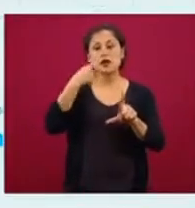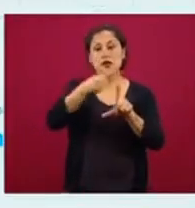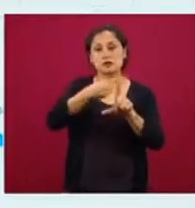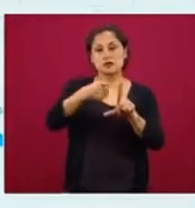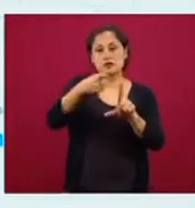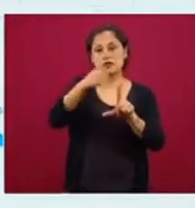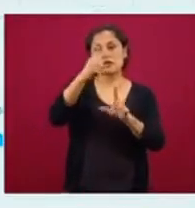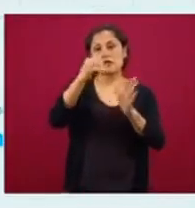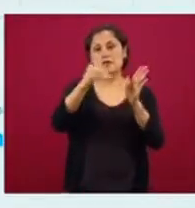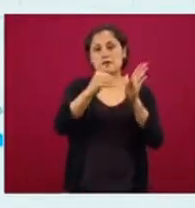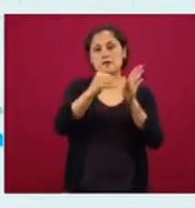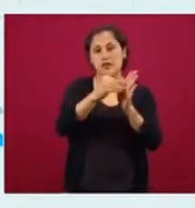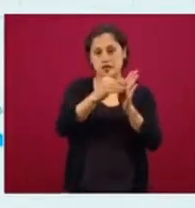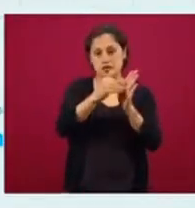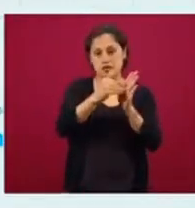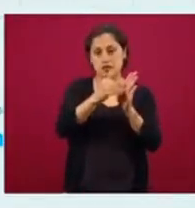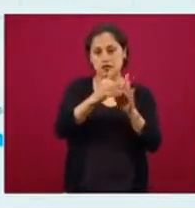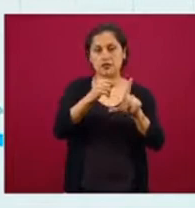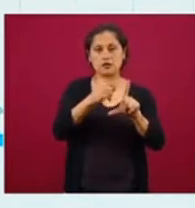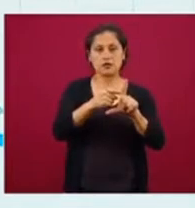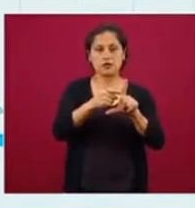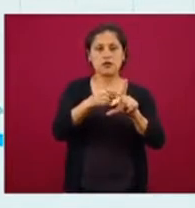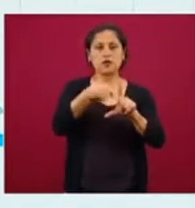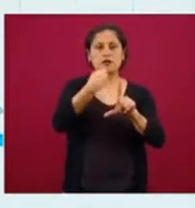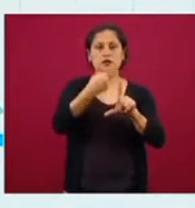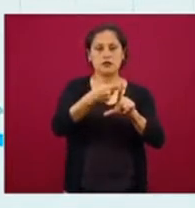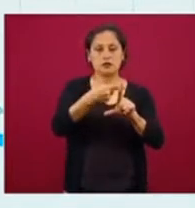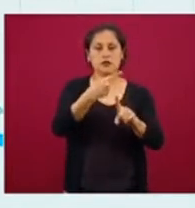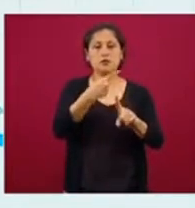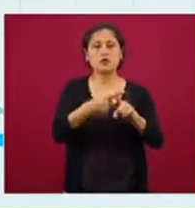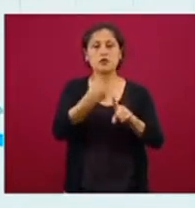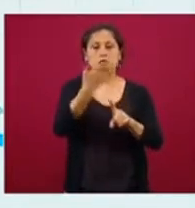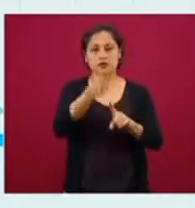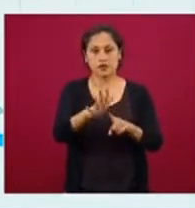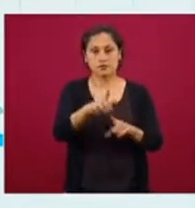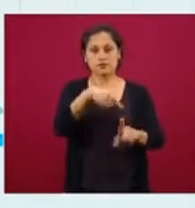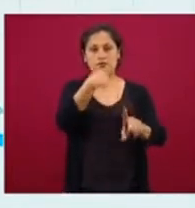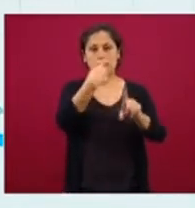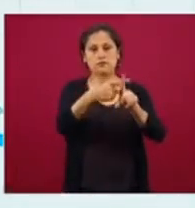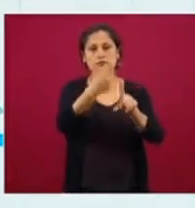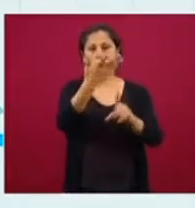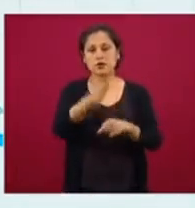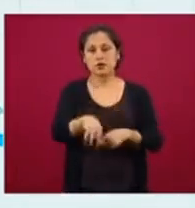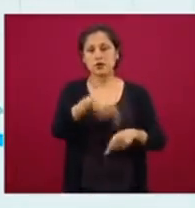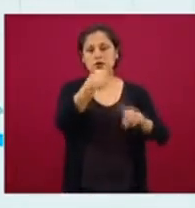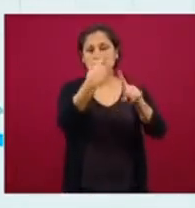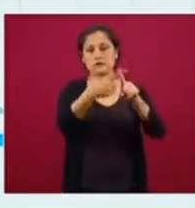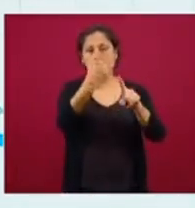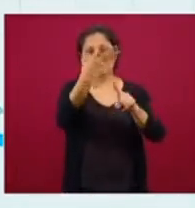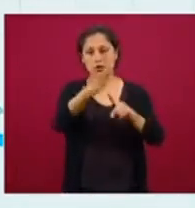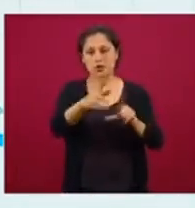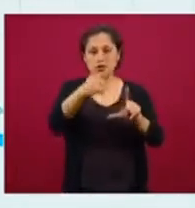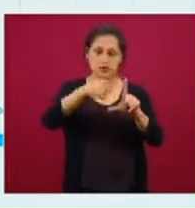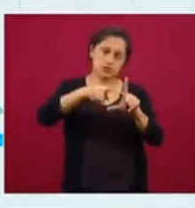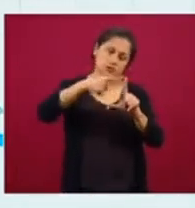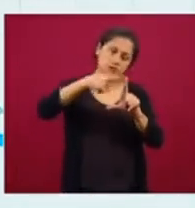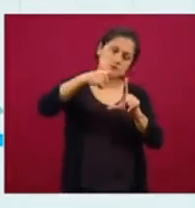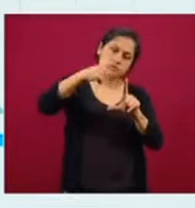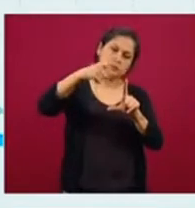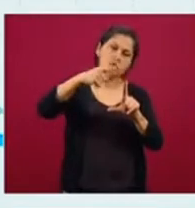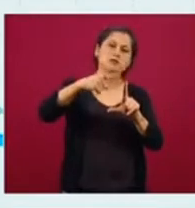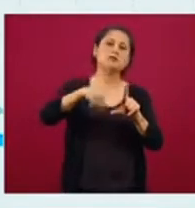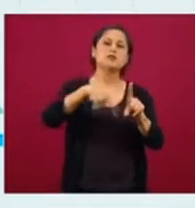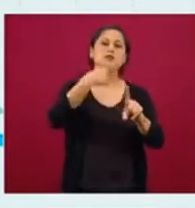100 a 1000, es decir, se multiplicó 10 veces en este cuadrito. Y de aquí a acá